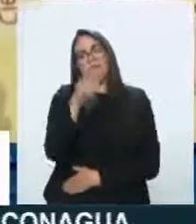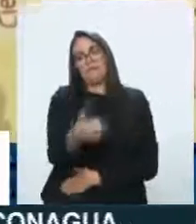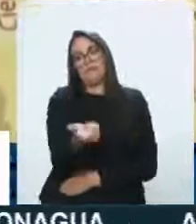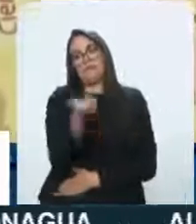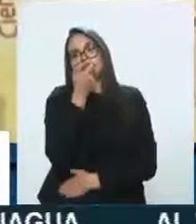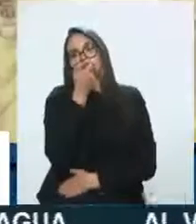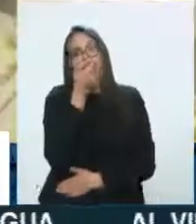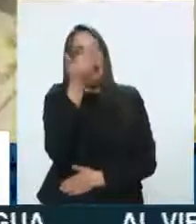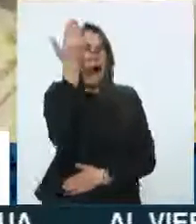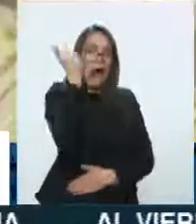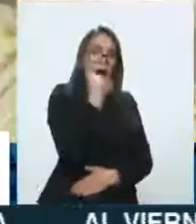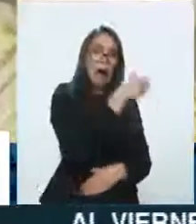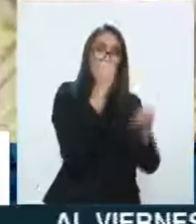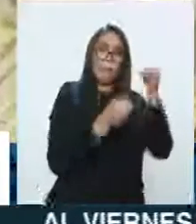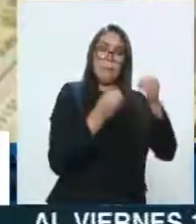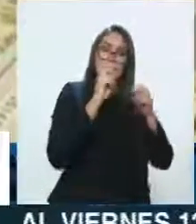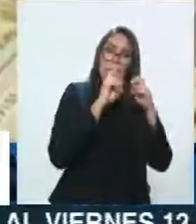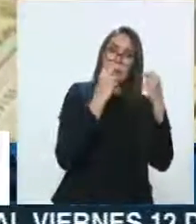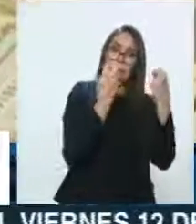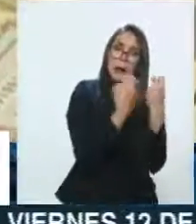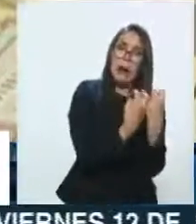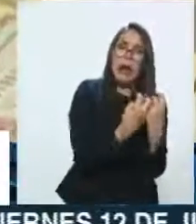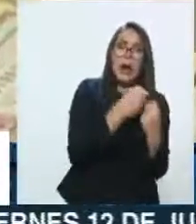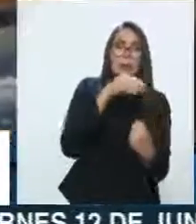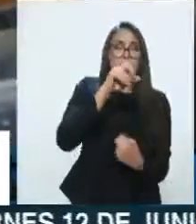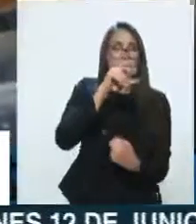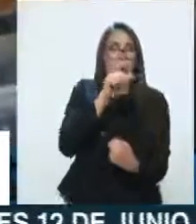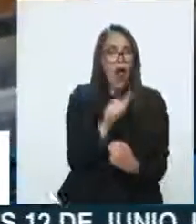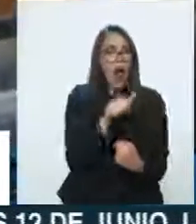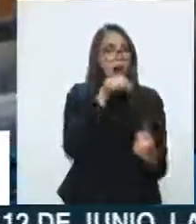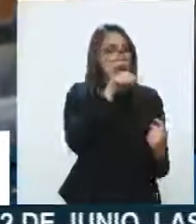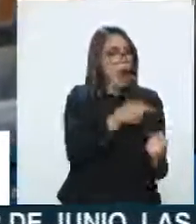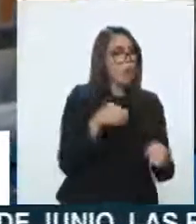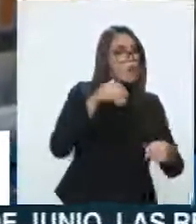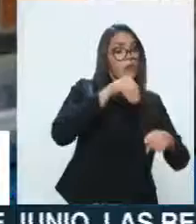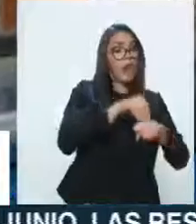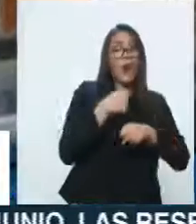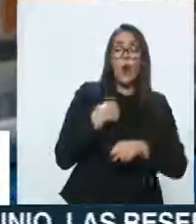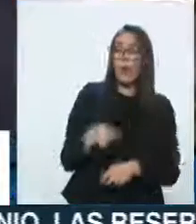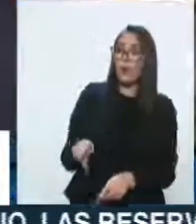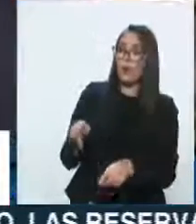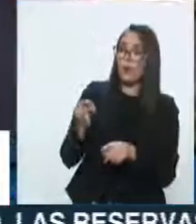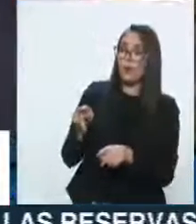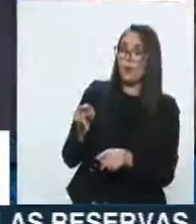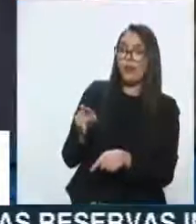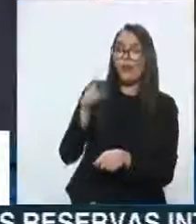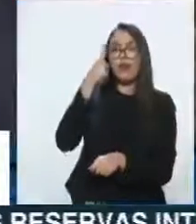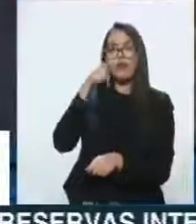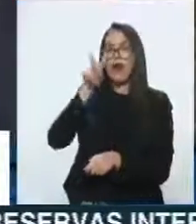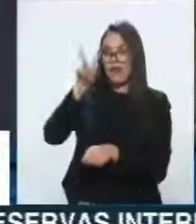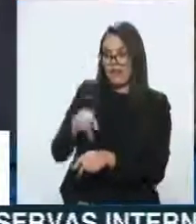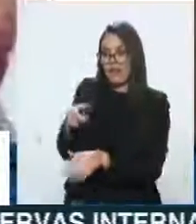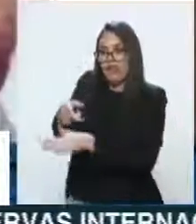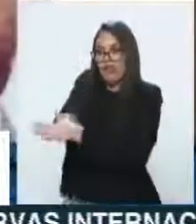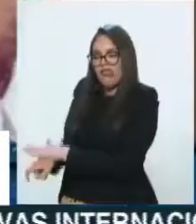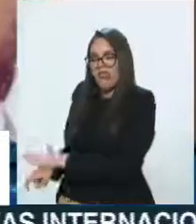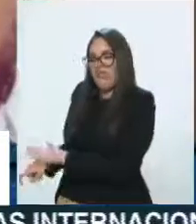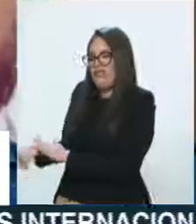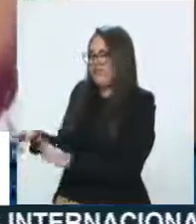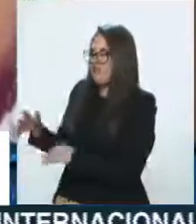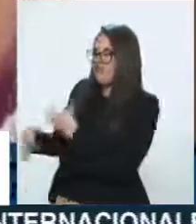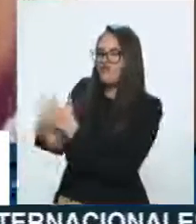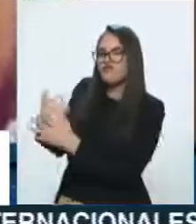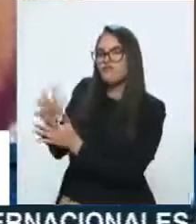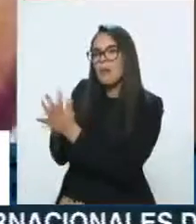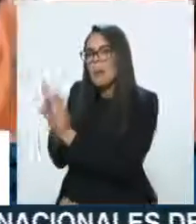Medina Mora, puesto ahí precisamente para encubrir la corrupción, que decidió y pasó